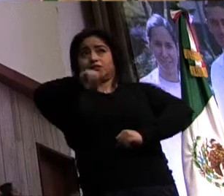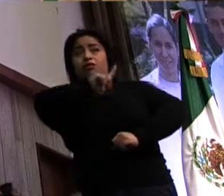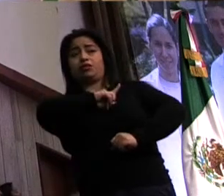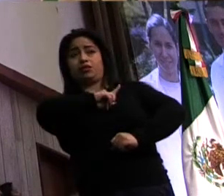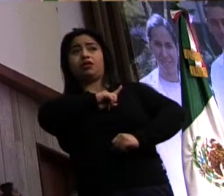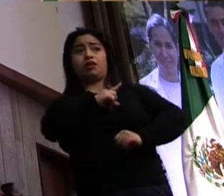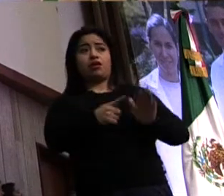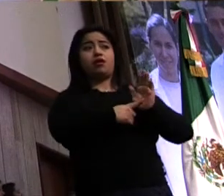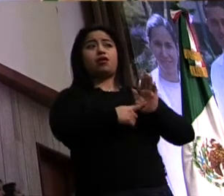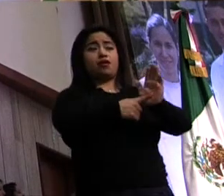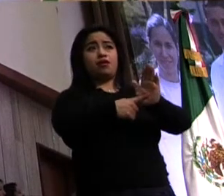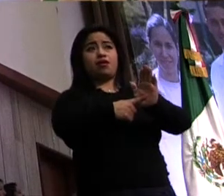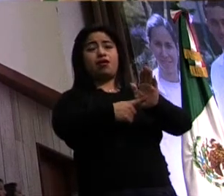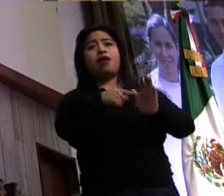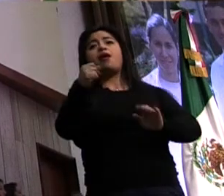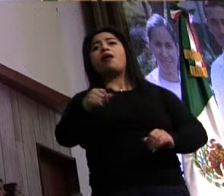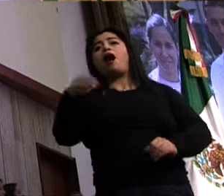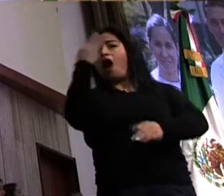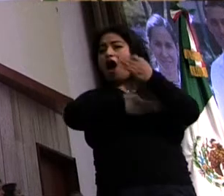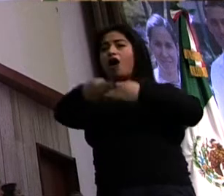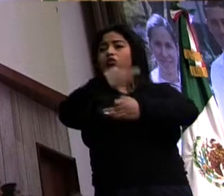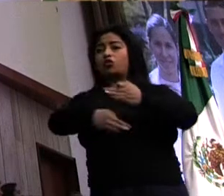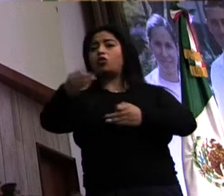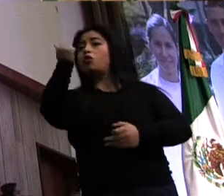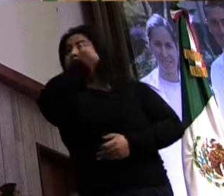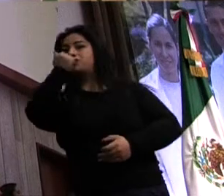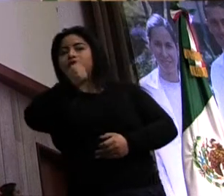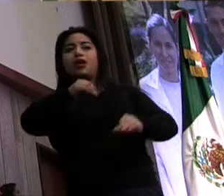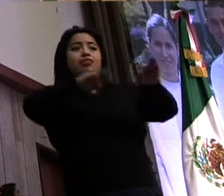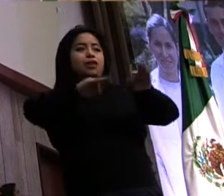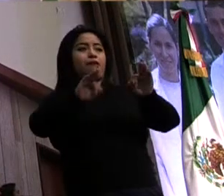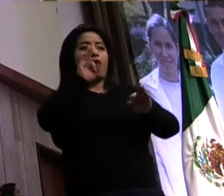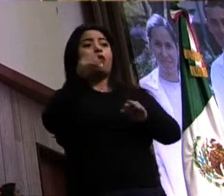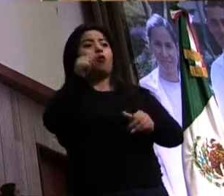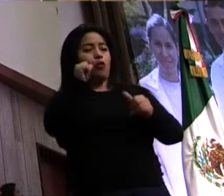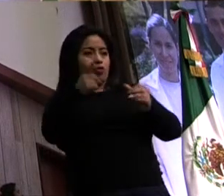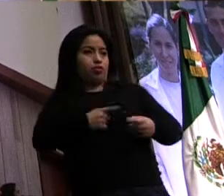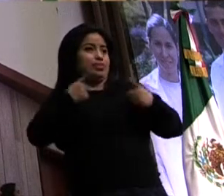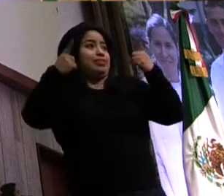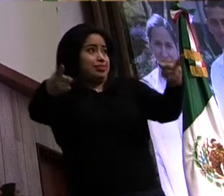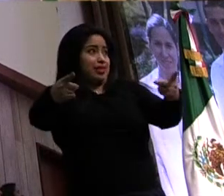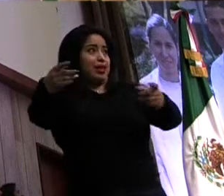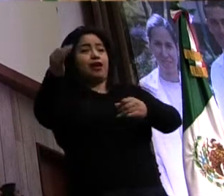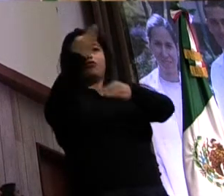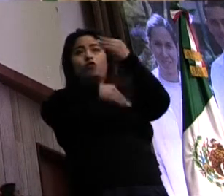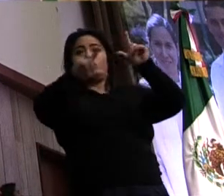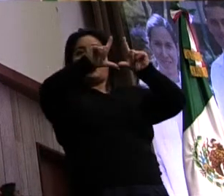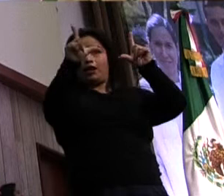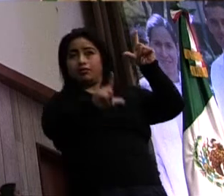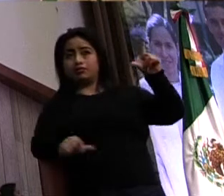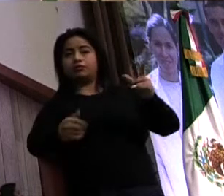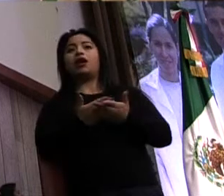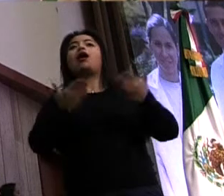que ofrece a sus egresados contratación inmediata en toda la República Mexicana.